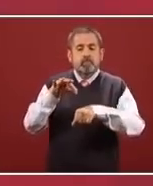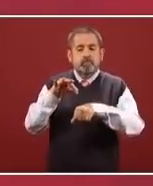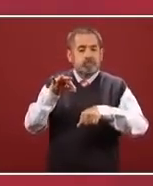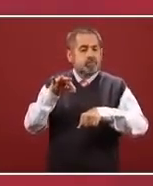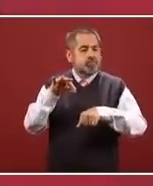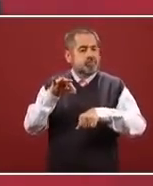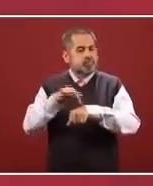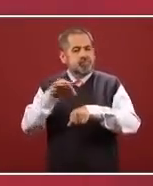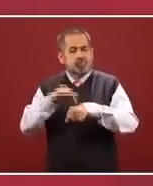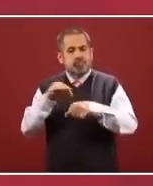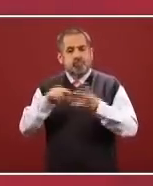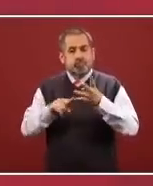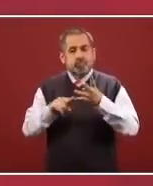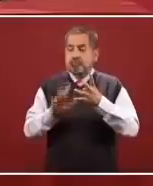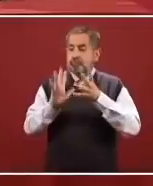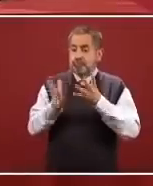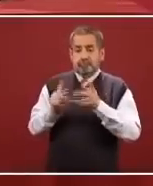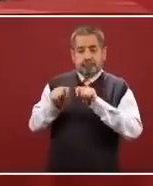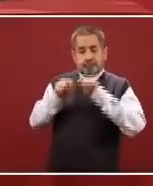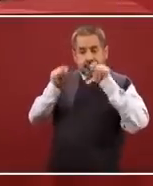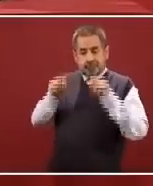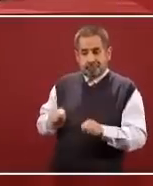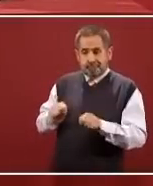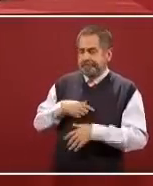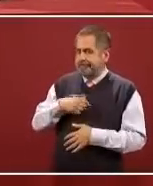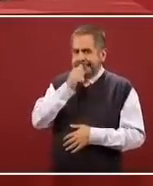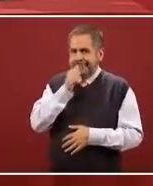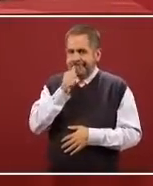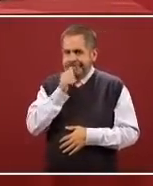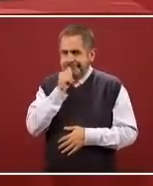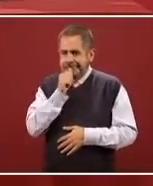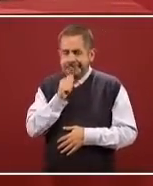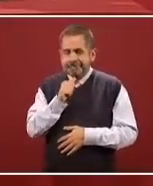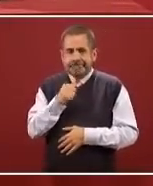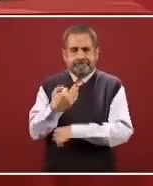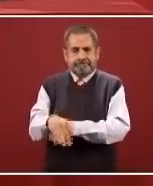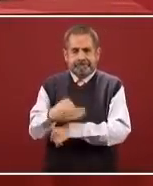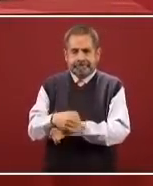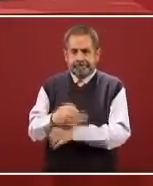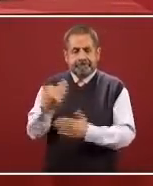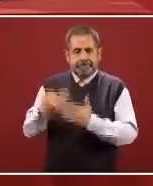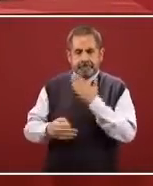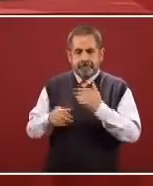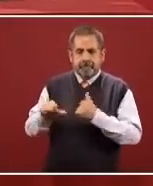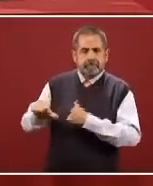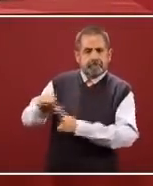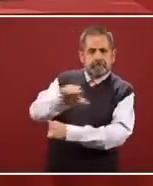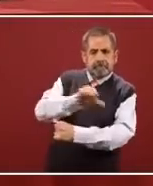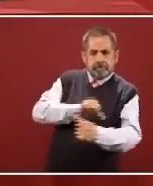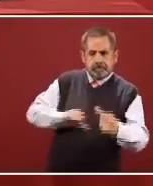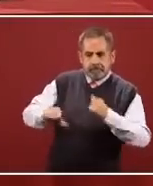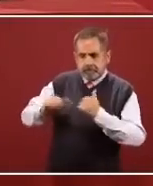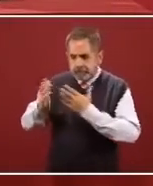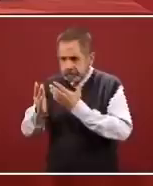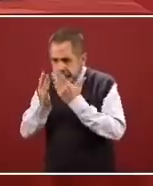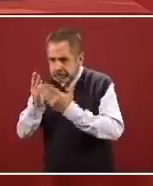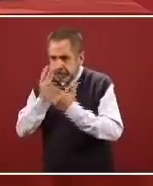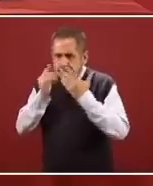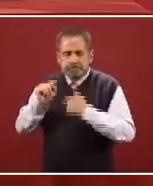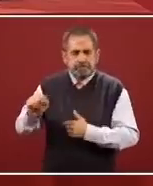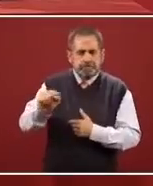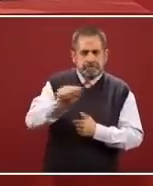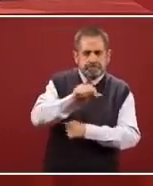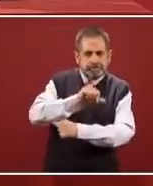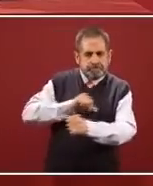como su nombre lo indica, no se han graduado como médicos aún. Hay rotantes de estudiantes de medicina